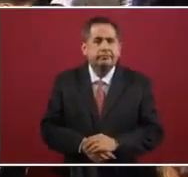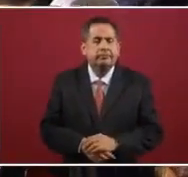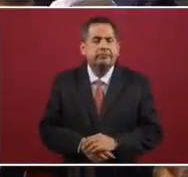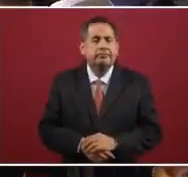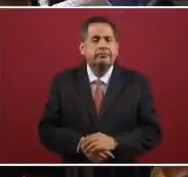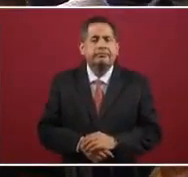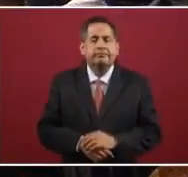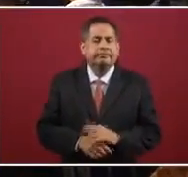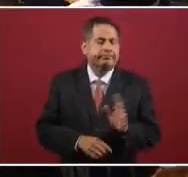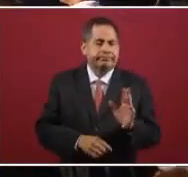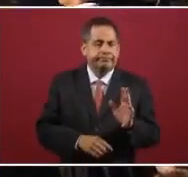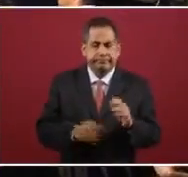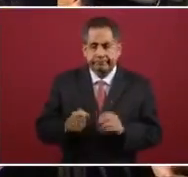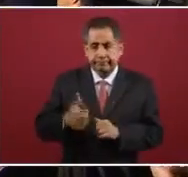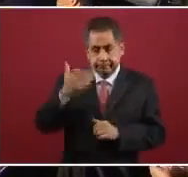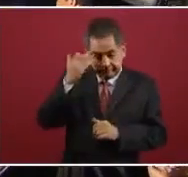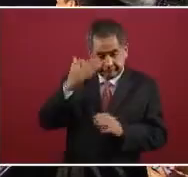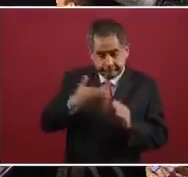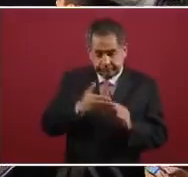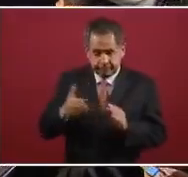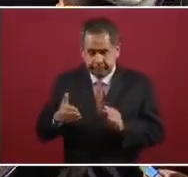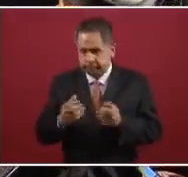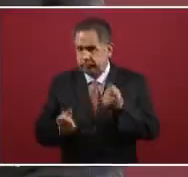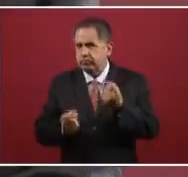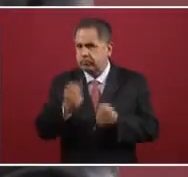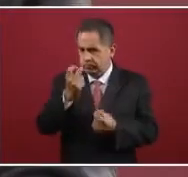Vamos en una primera etapa solo a dejar